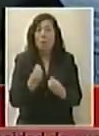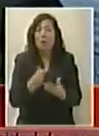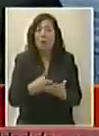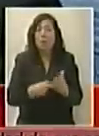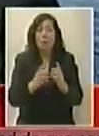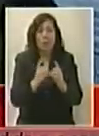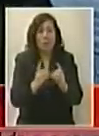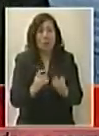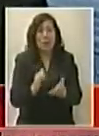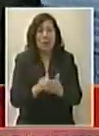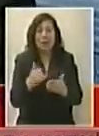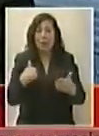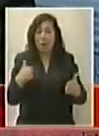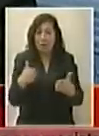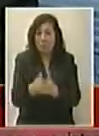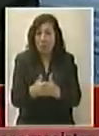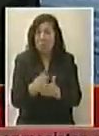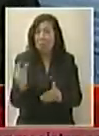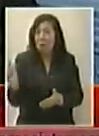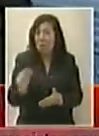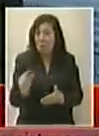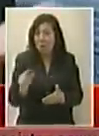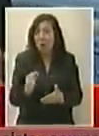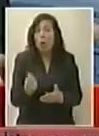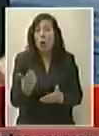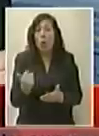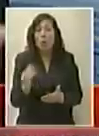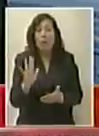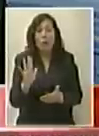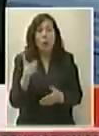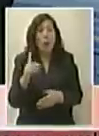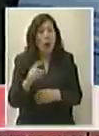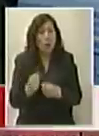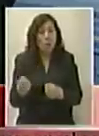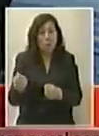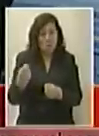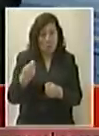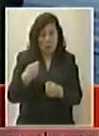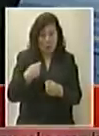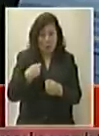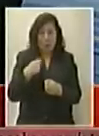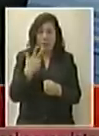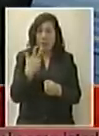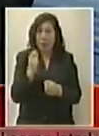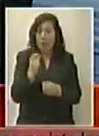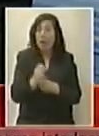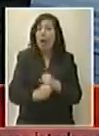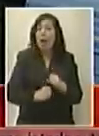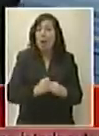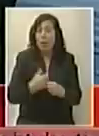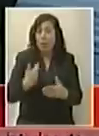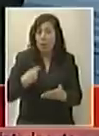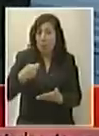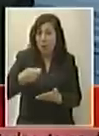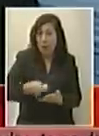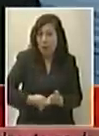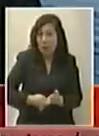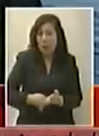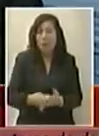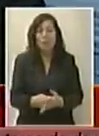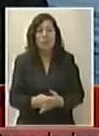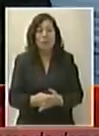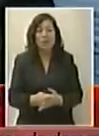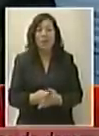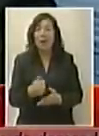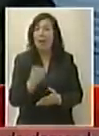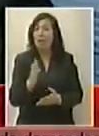hay un departamento que está al frente que está más barato cóbrate los 5 años y devuélveme los 30 años que te he pagado por adelantado